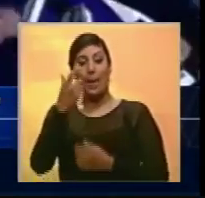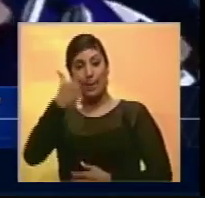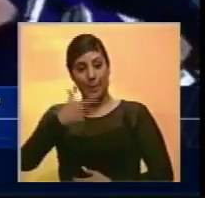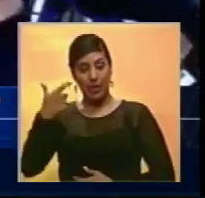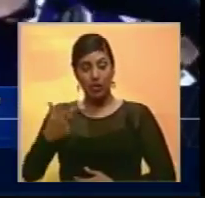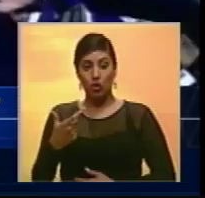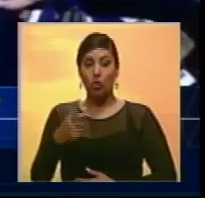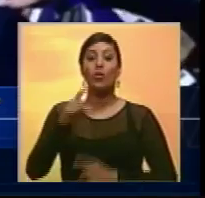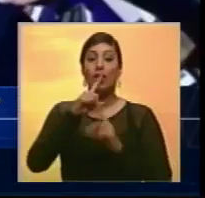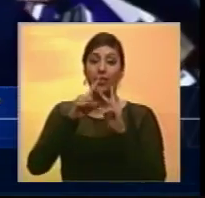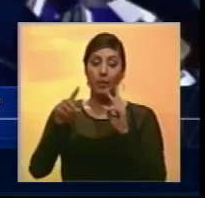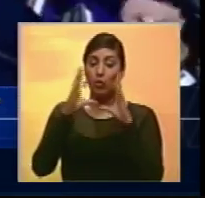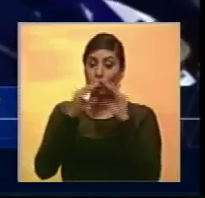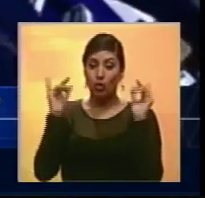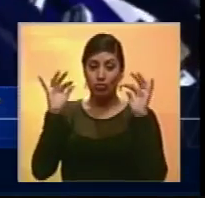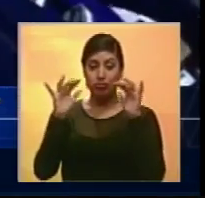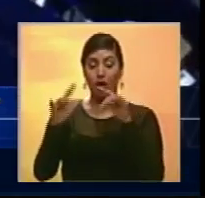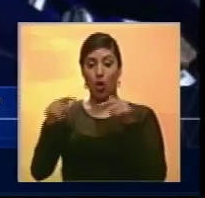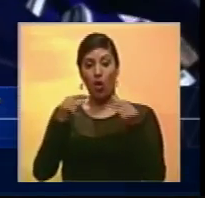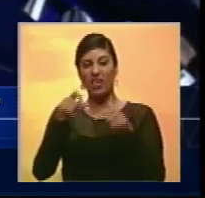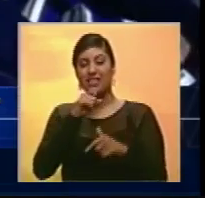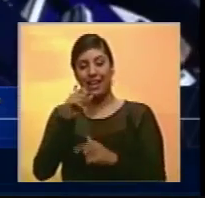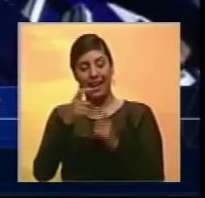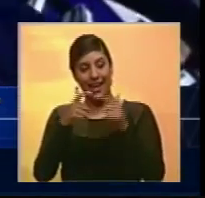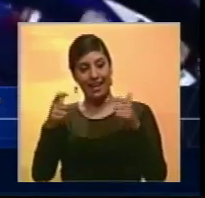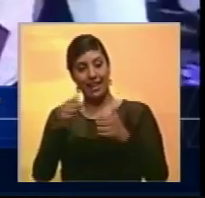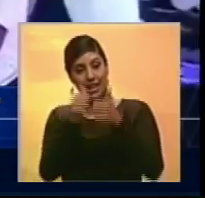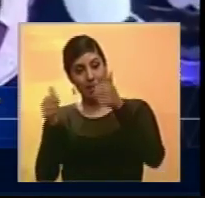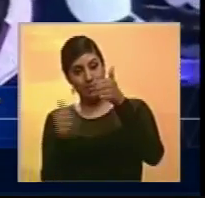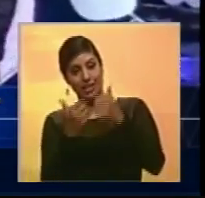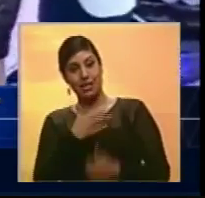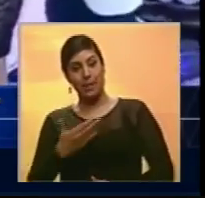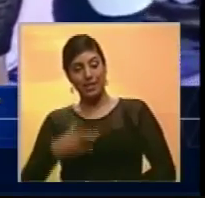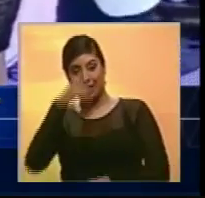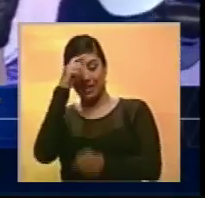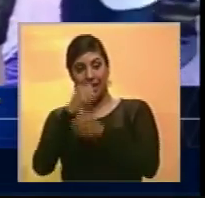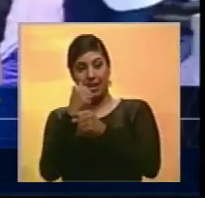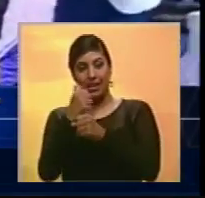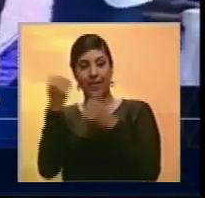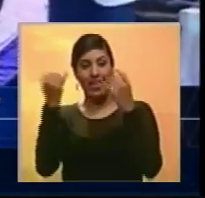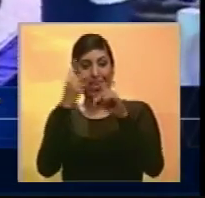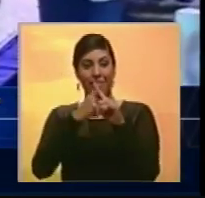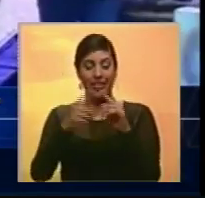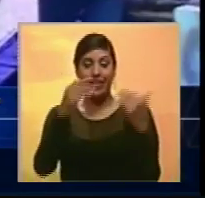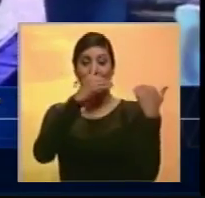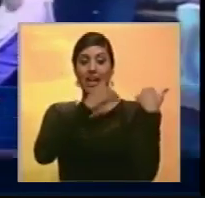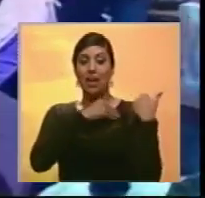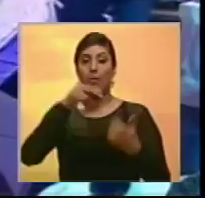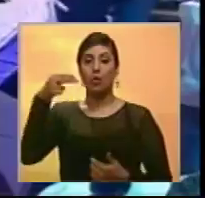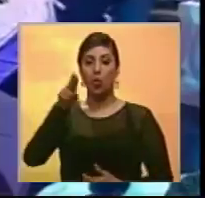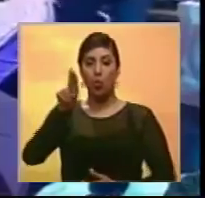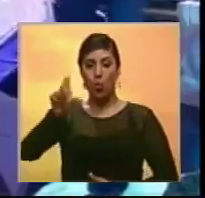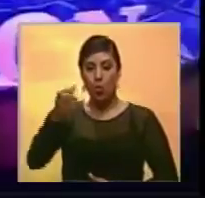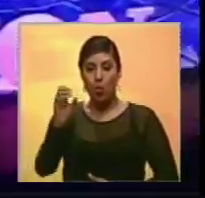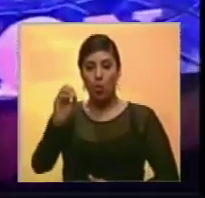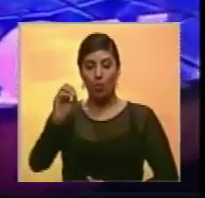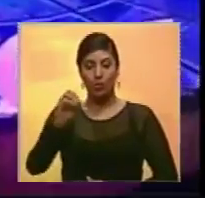Ricardo Di Salvatore. Todos bajo la coordinación general de la vicepresidencia de producción de variedades a cargo de Hugo Carregal.